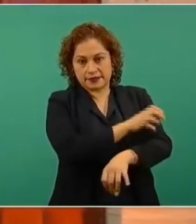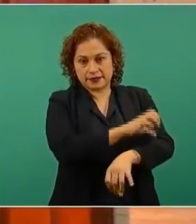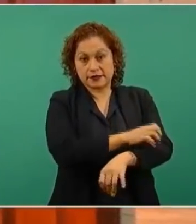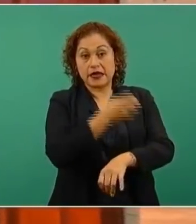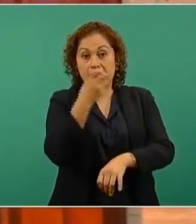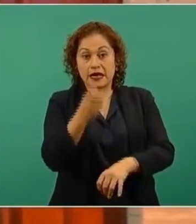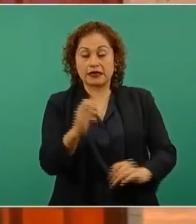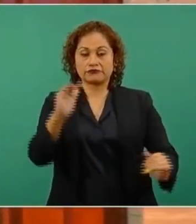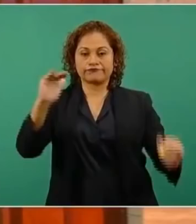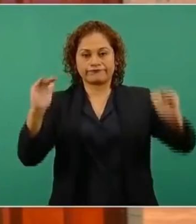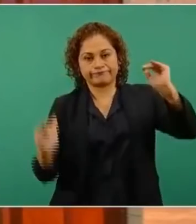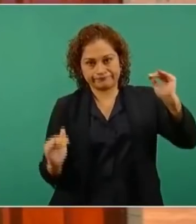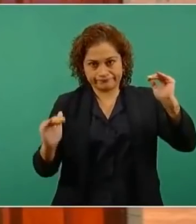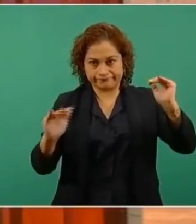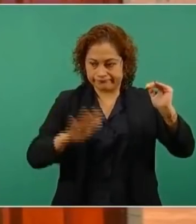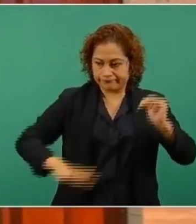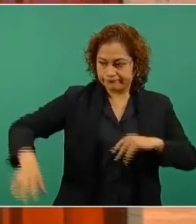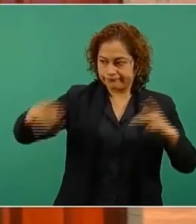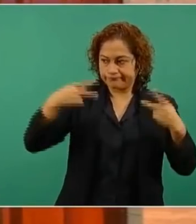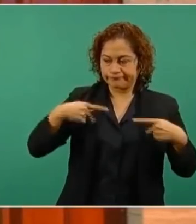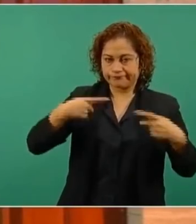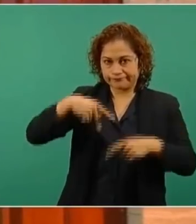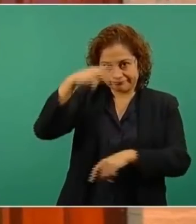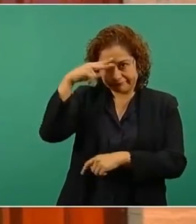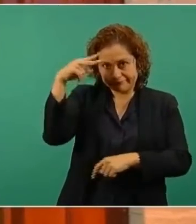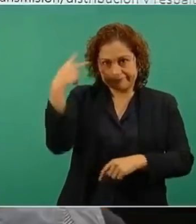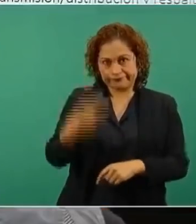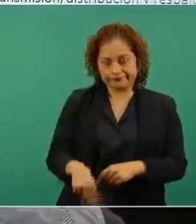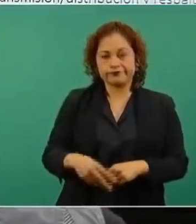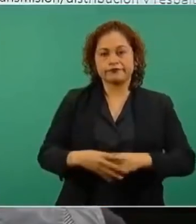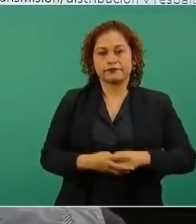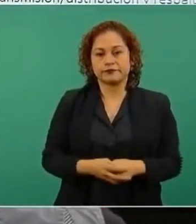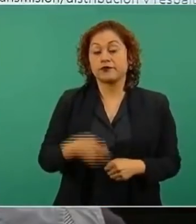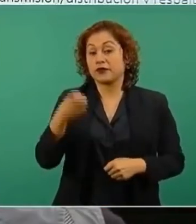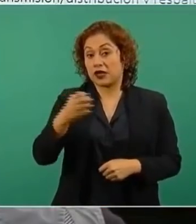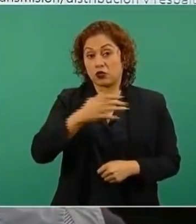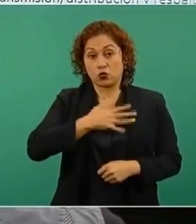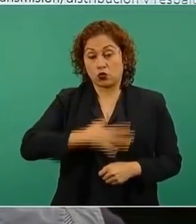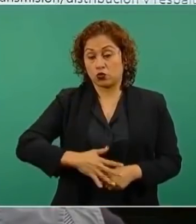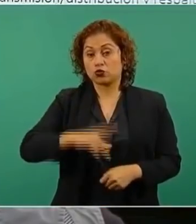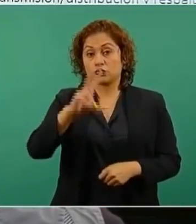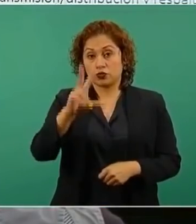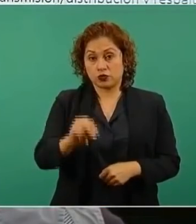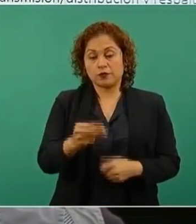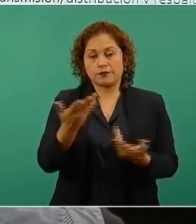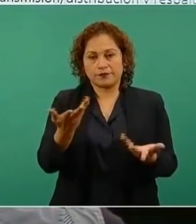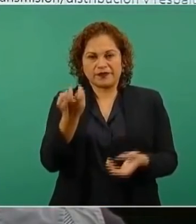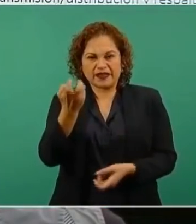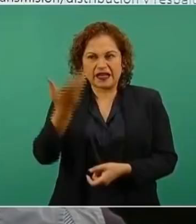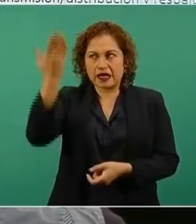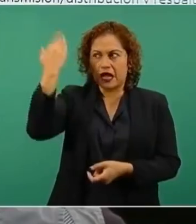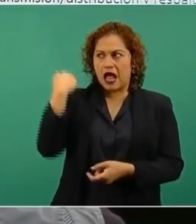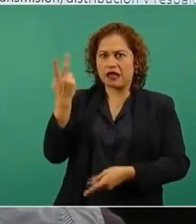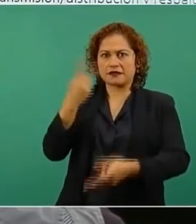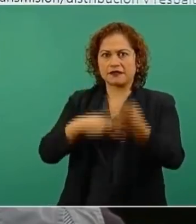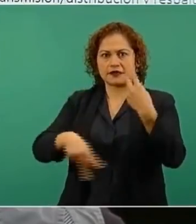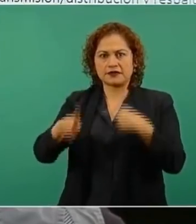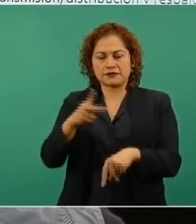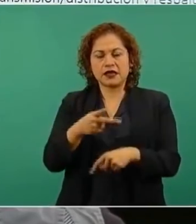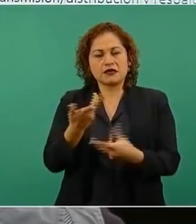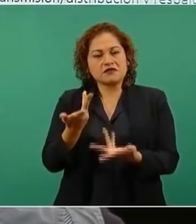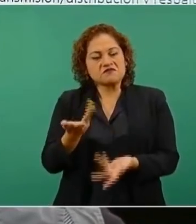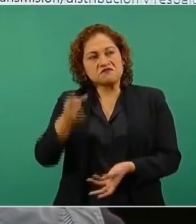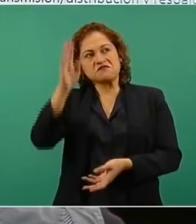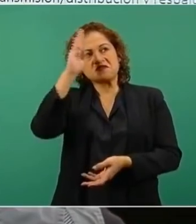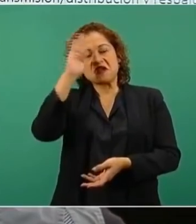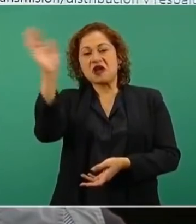inequitativo y desigual a los mexicanos. Este trato inequitativo, en lugar de que pueda distribuir mejor